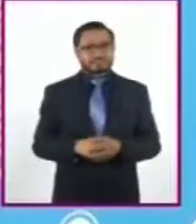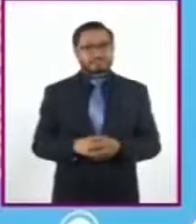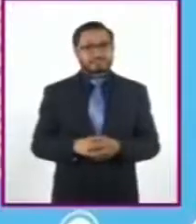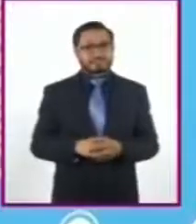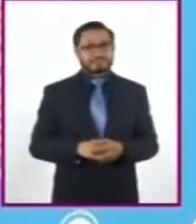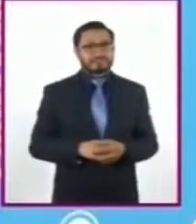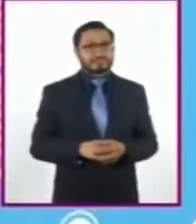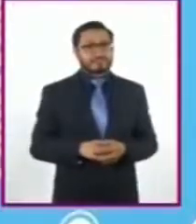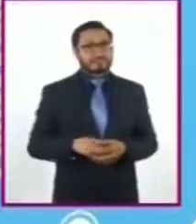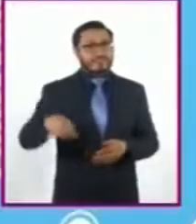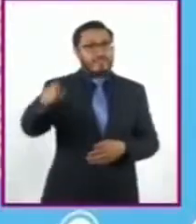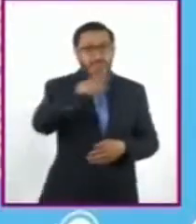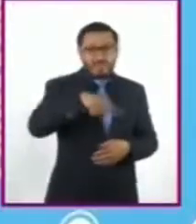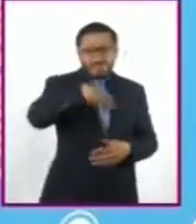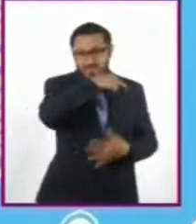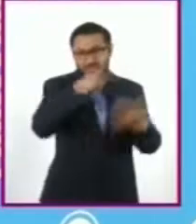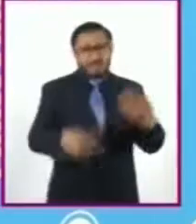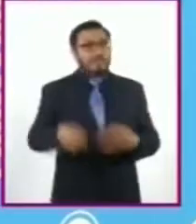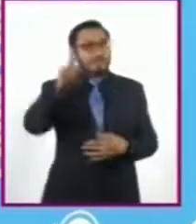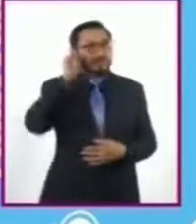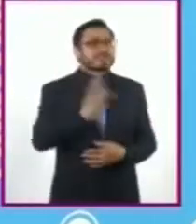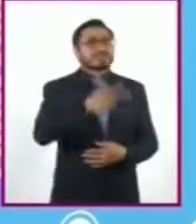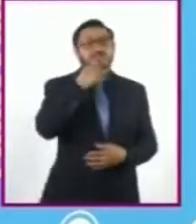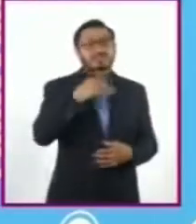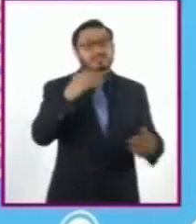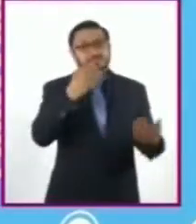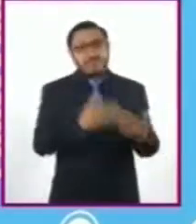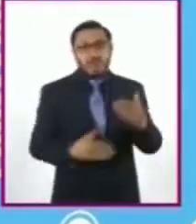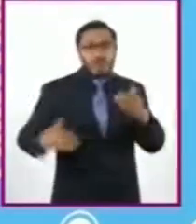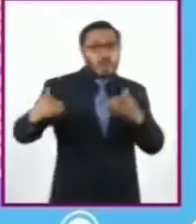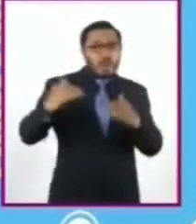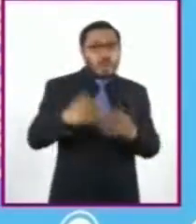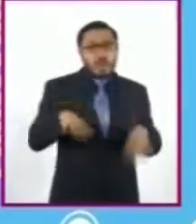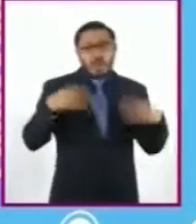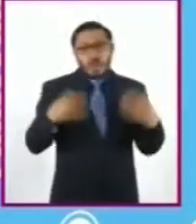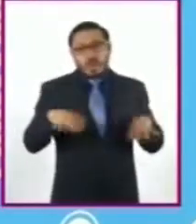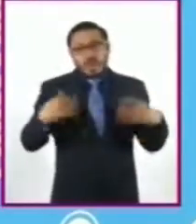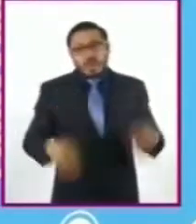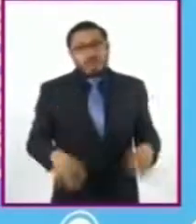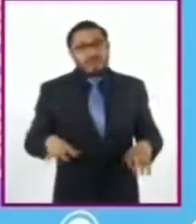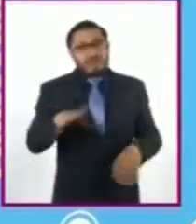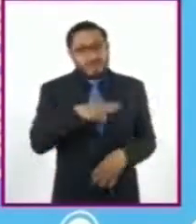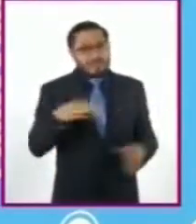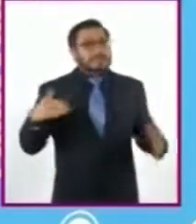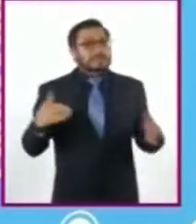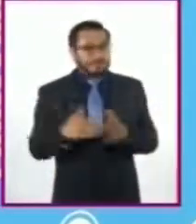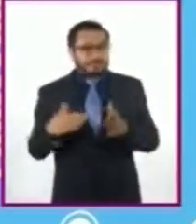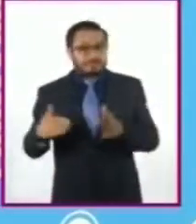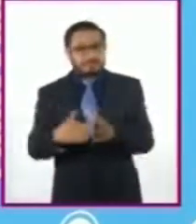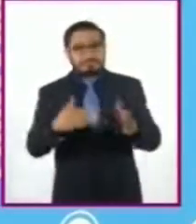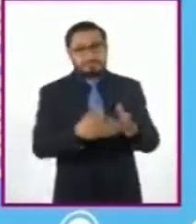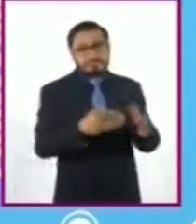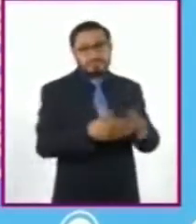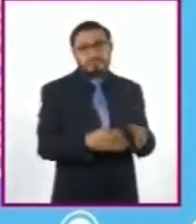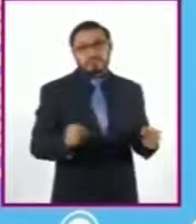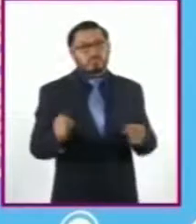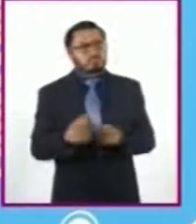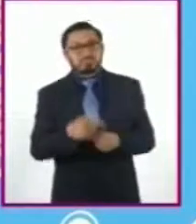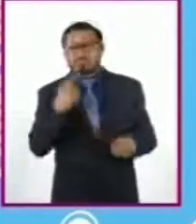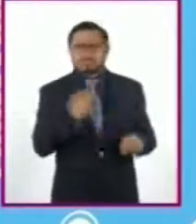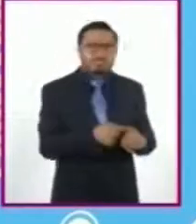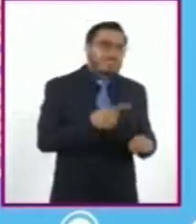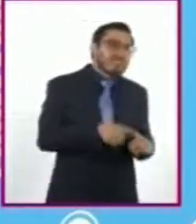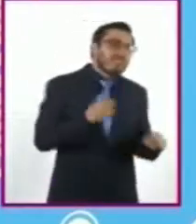Todos ellos, mujeres y hombres sobresalientes, tenían limitaciones causadas por una enfermedad,